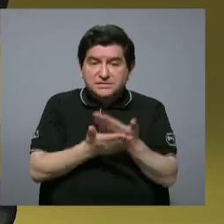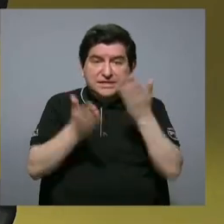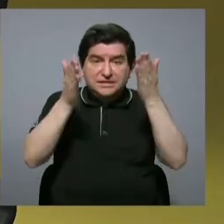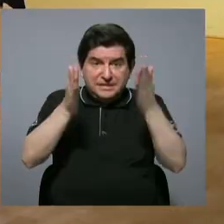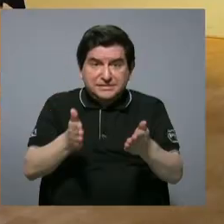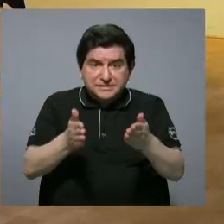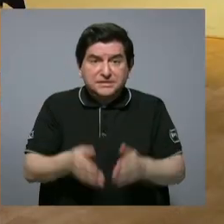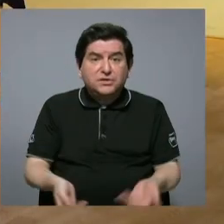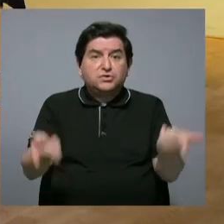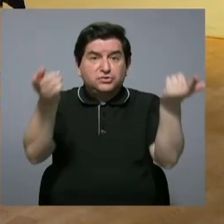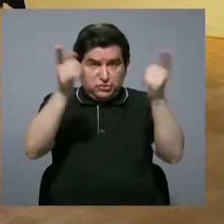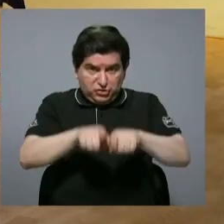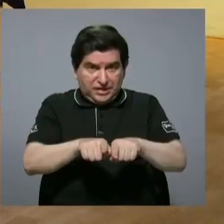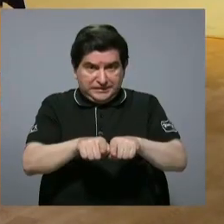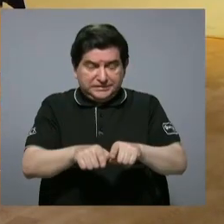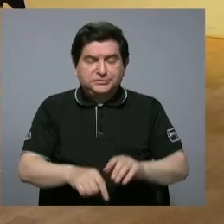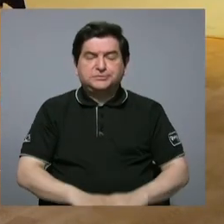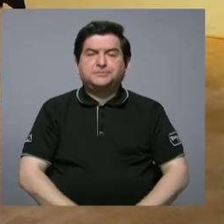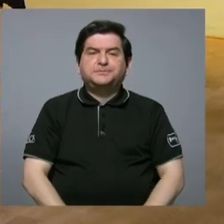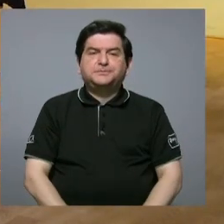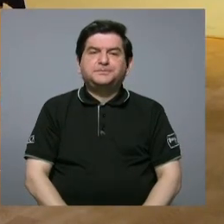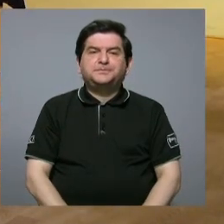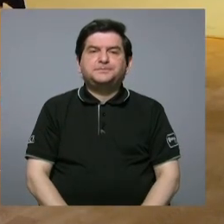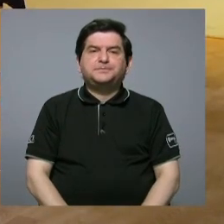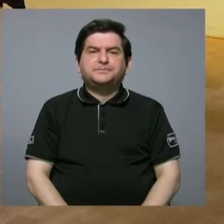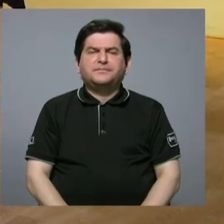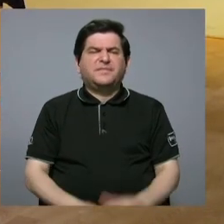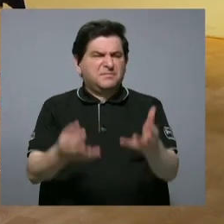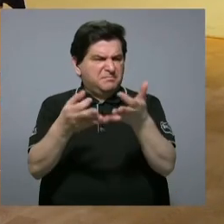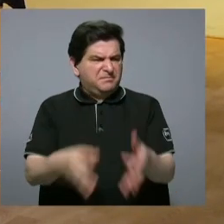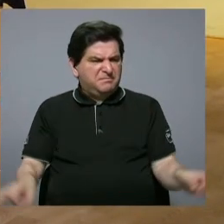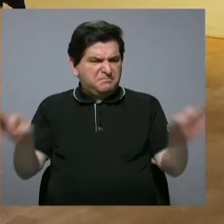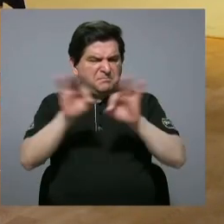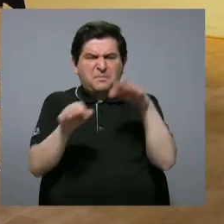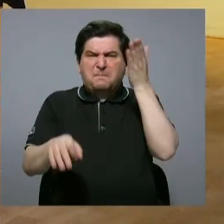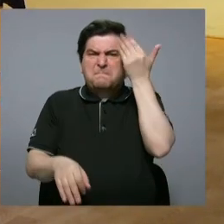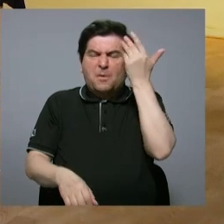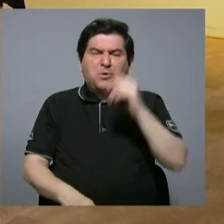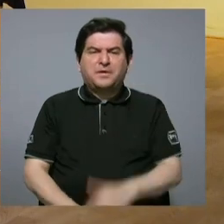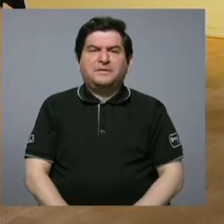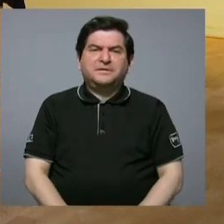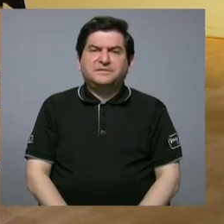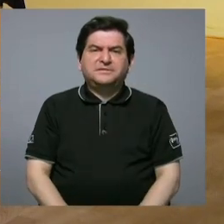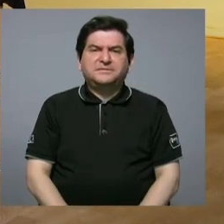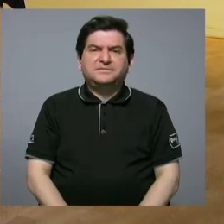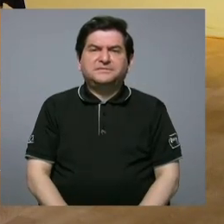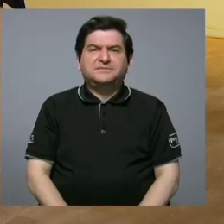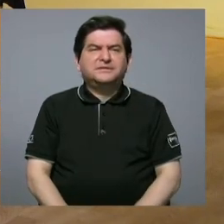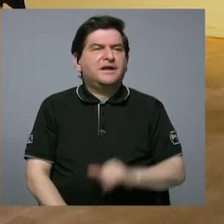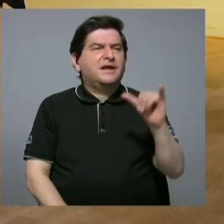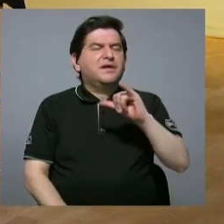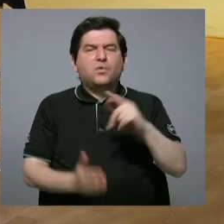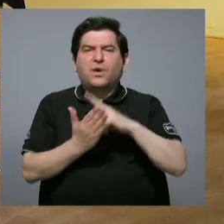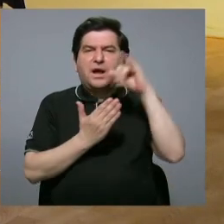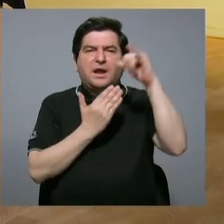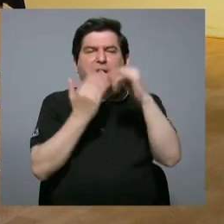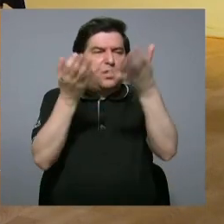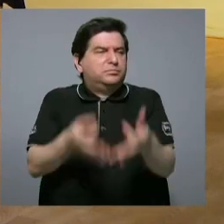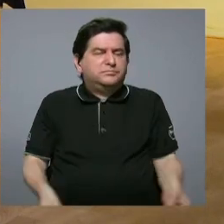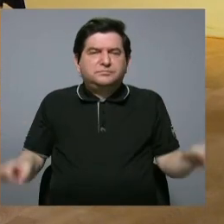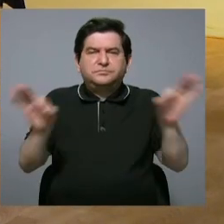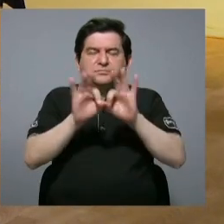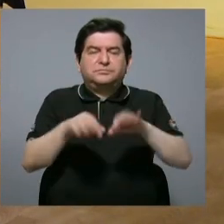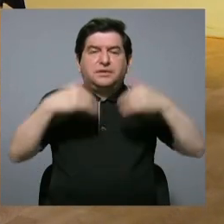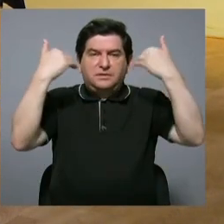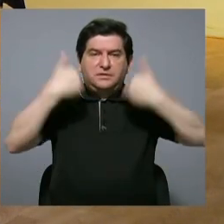hechos, etcétera, ¿verdad? ¿Por qué fue importante? Porque era era el proyecto más importante de la